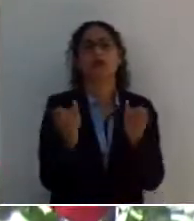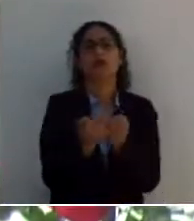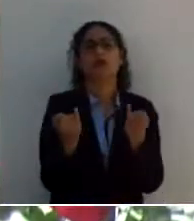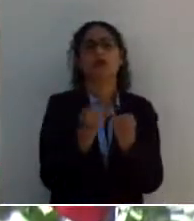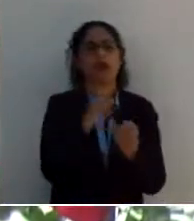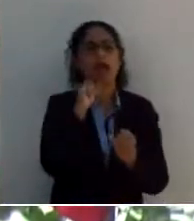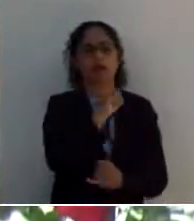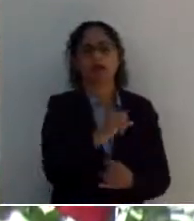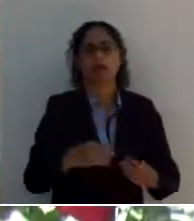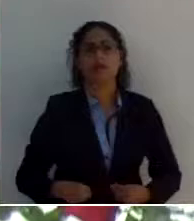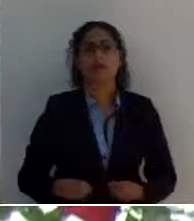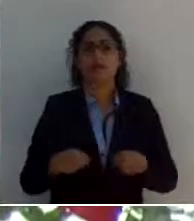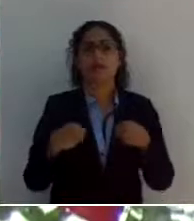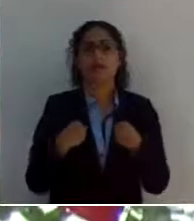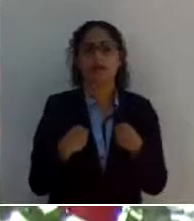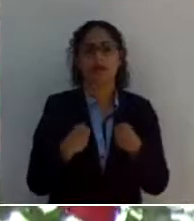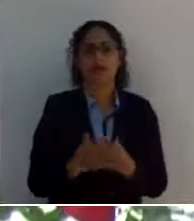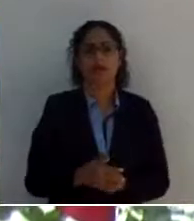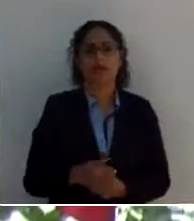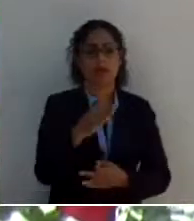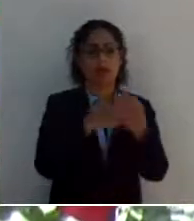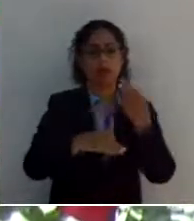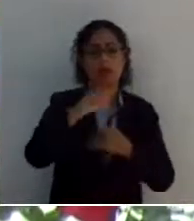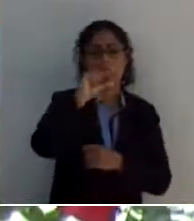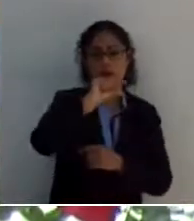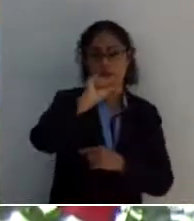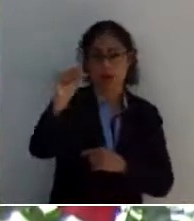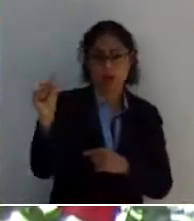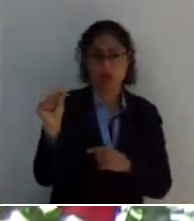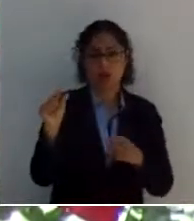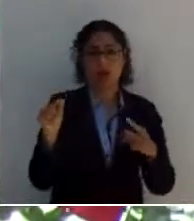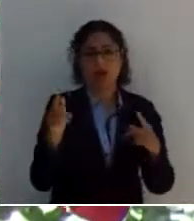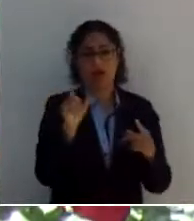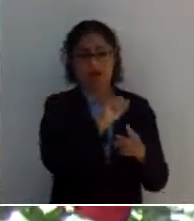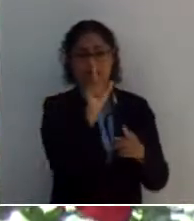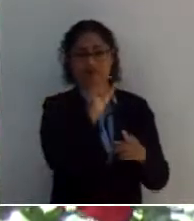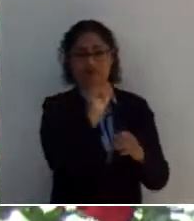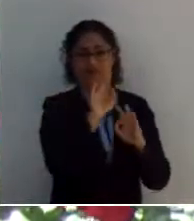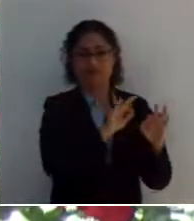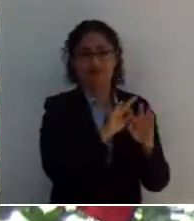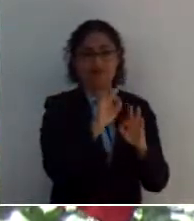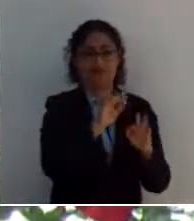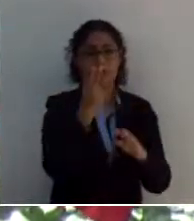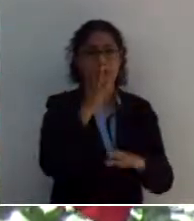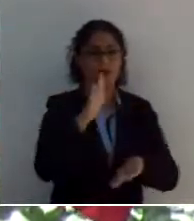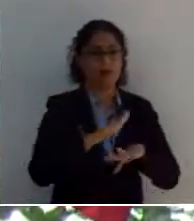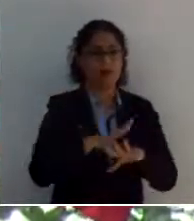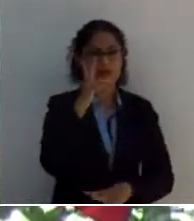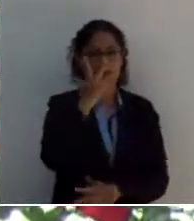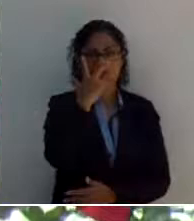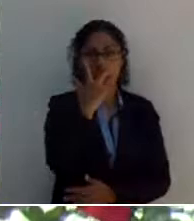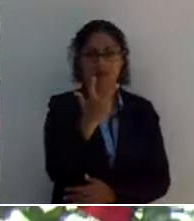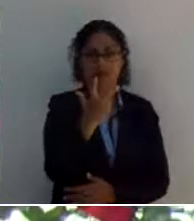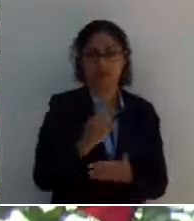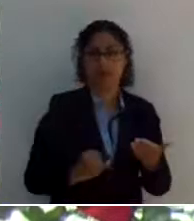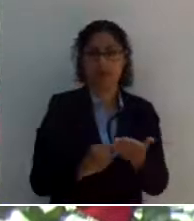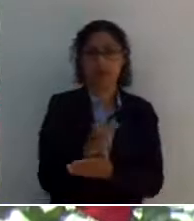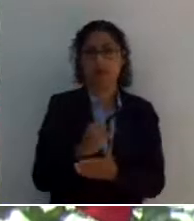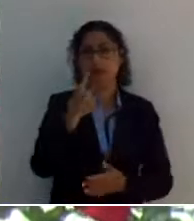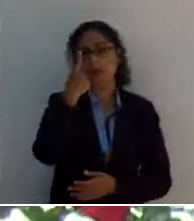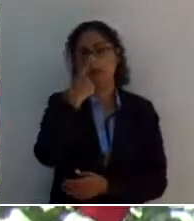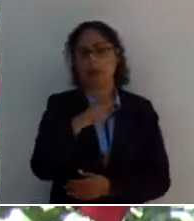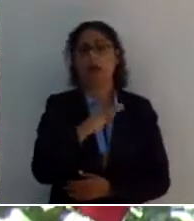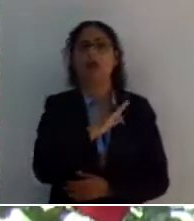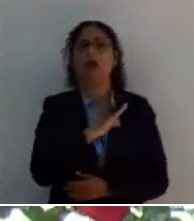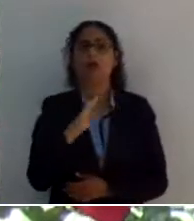de vivirlo, porque pocas profesiones requieren de la más alta determinación para